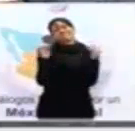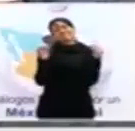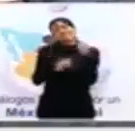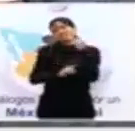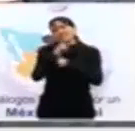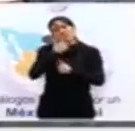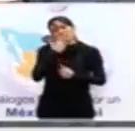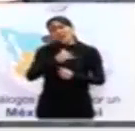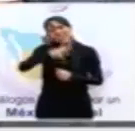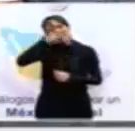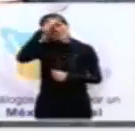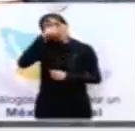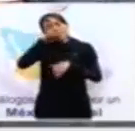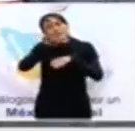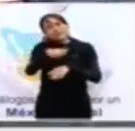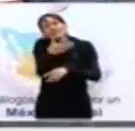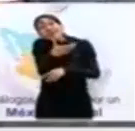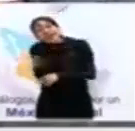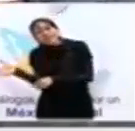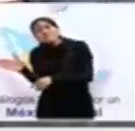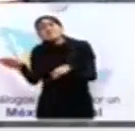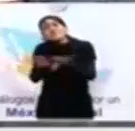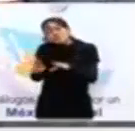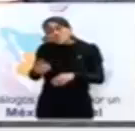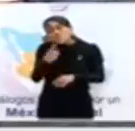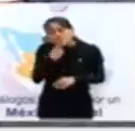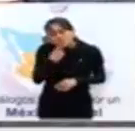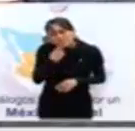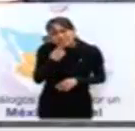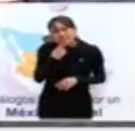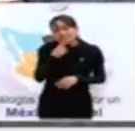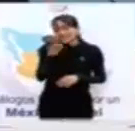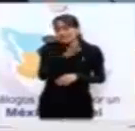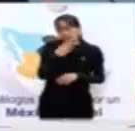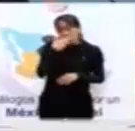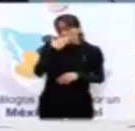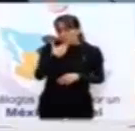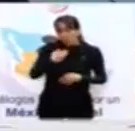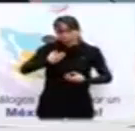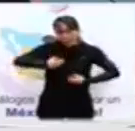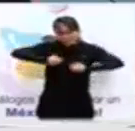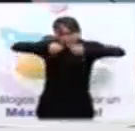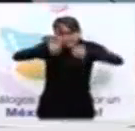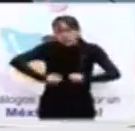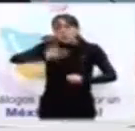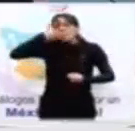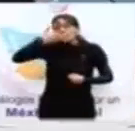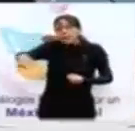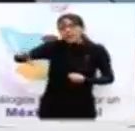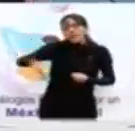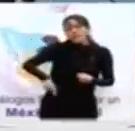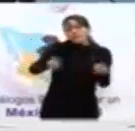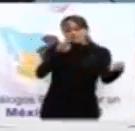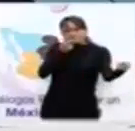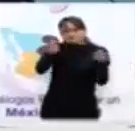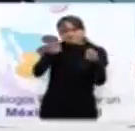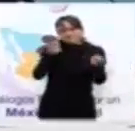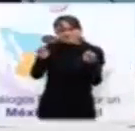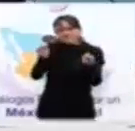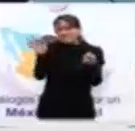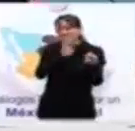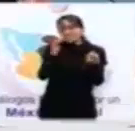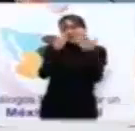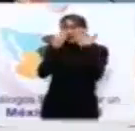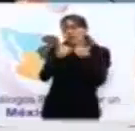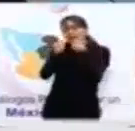sociedad que pueda garantizar gobernabilidad ni gobernanza en su territorio si no tiene solucionado el problema rural.